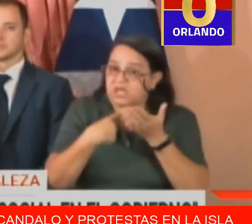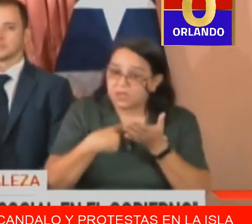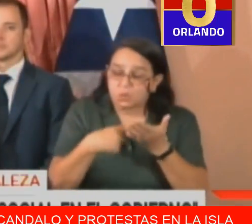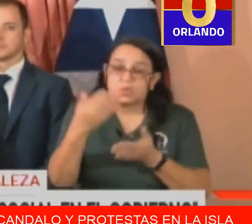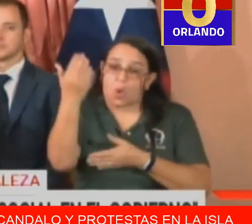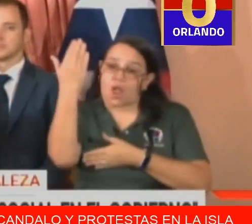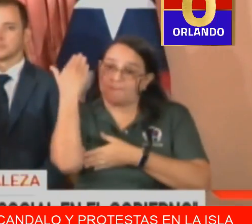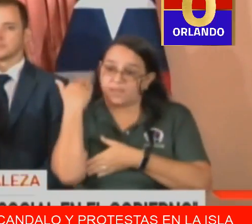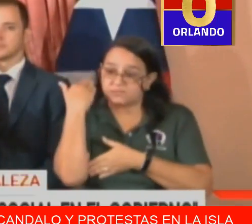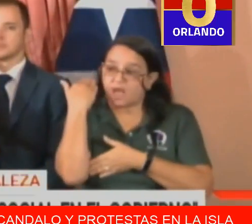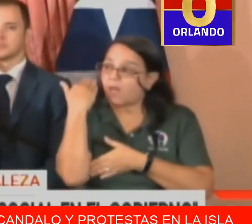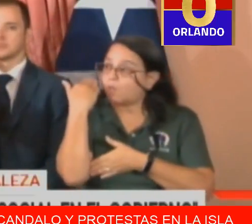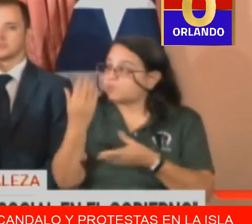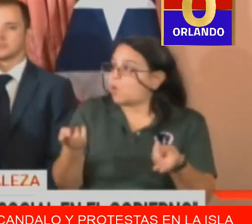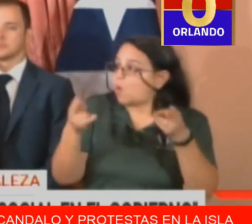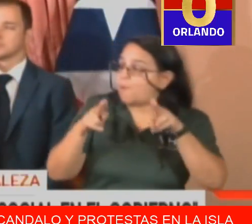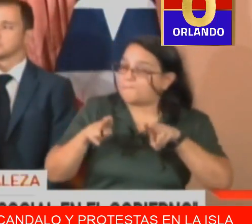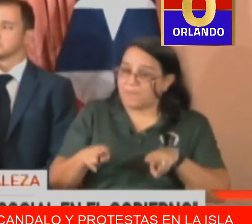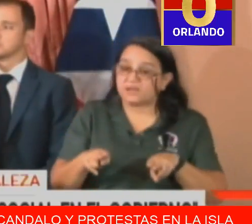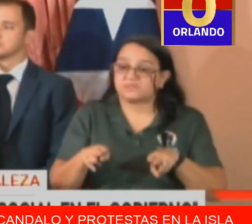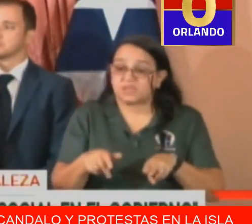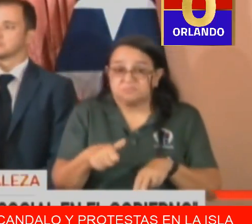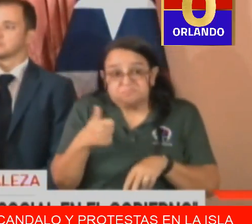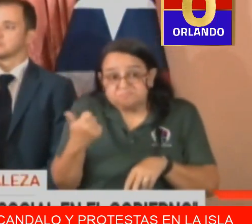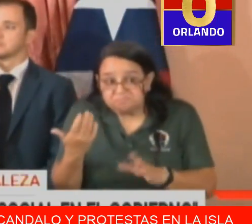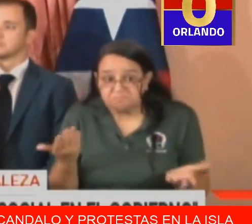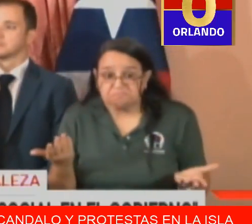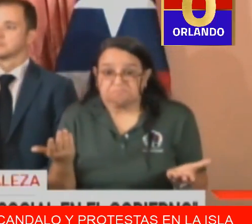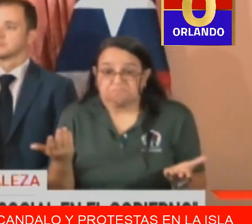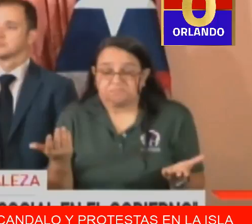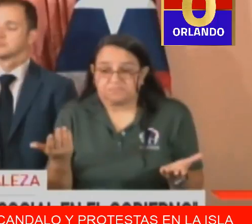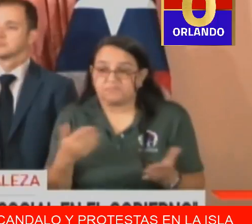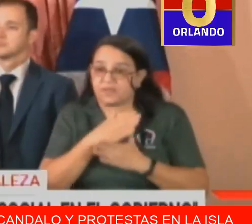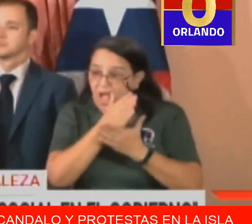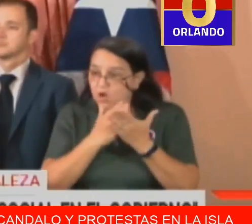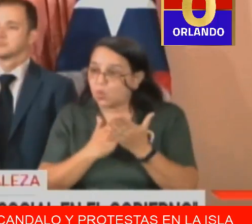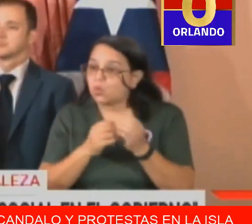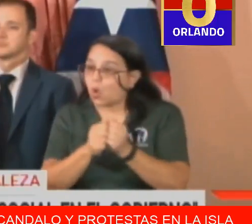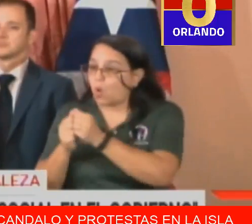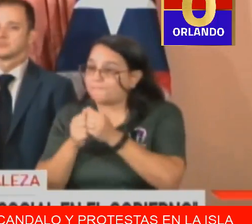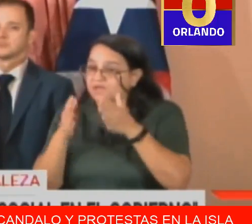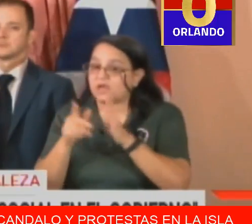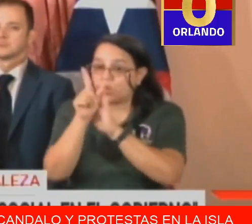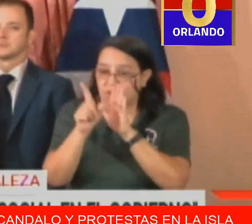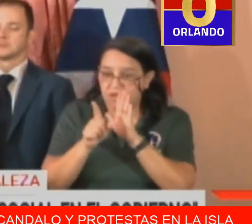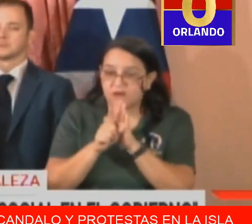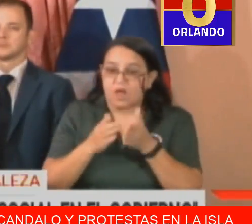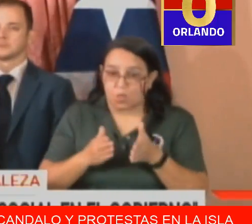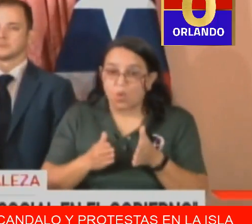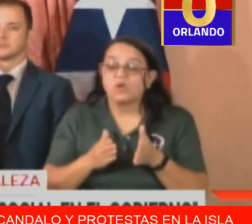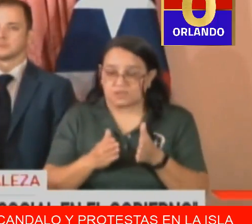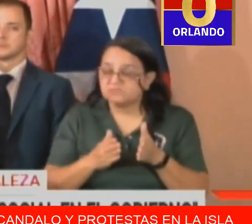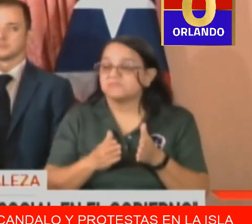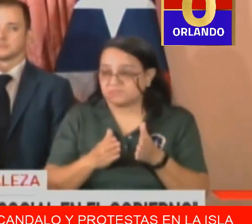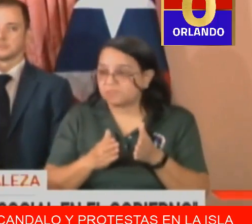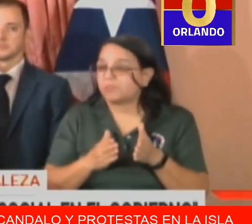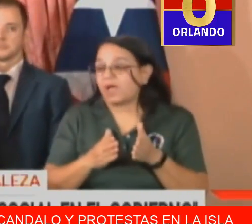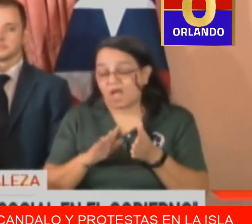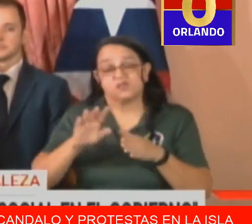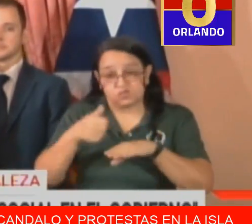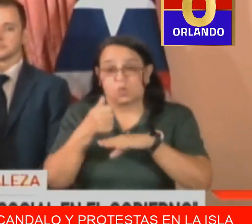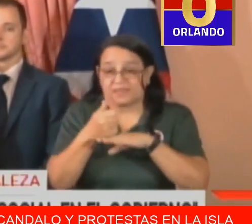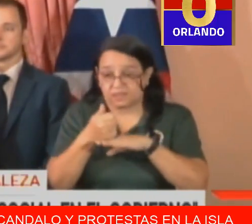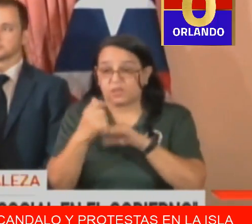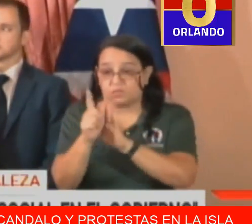en el pasado o pasan en otras medidas. Algunos compañeros legisladores han sometido medidas, pero se han quedado